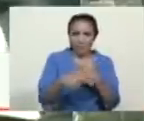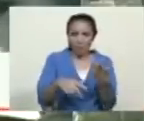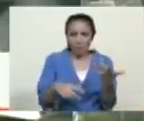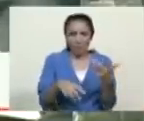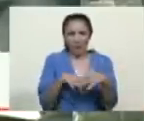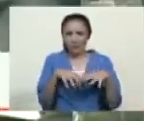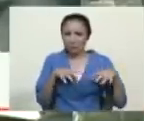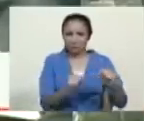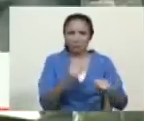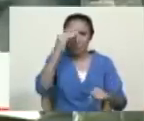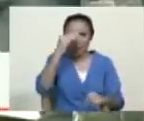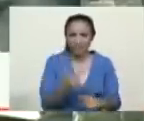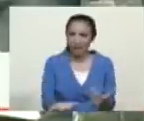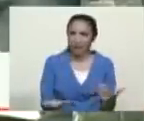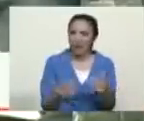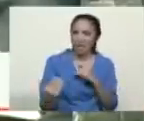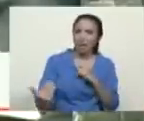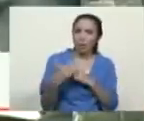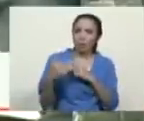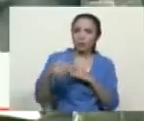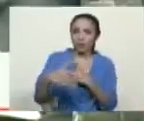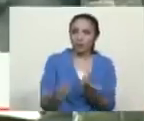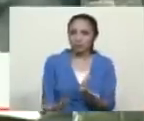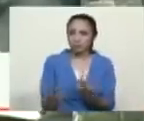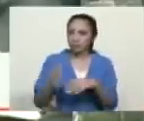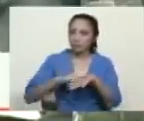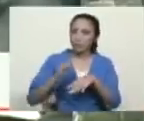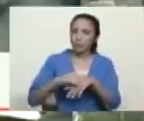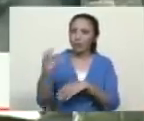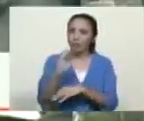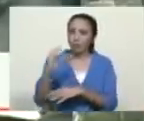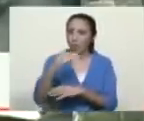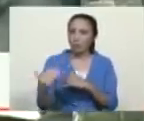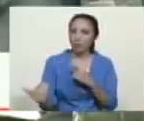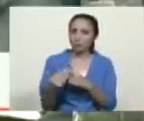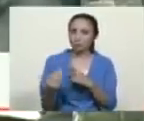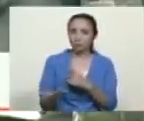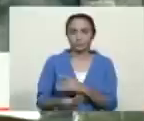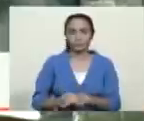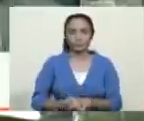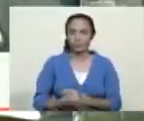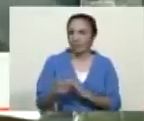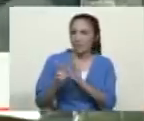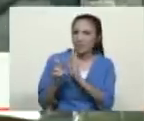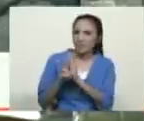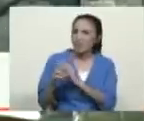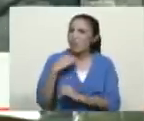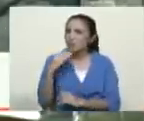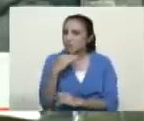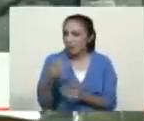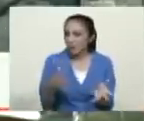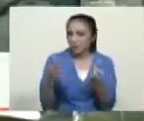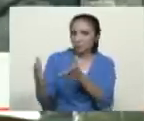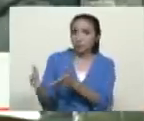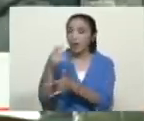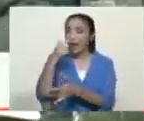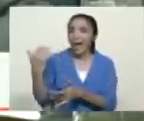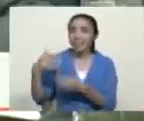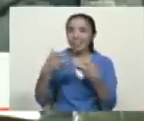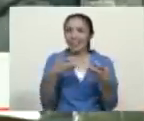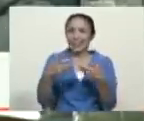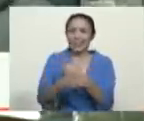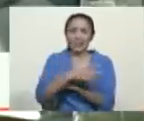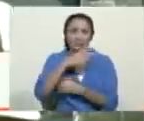esta empresa contra su vecino? Colombia recientemente salió de una guerra civil